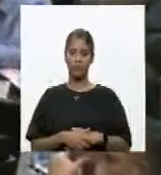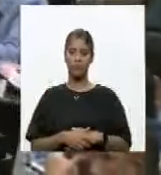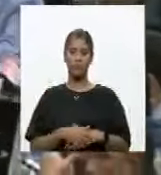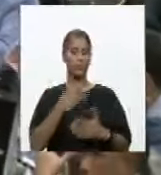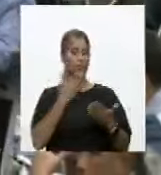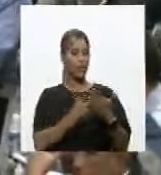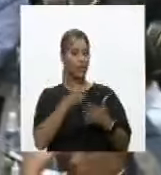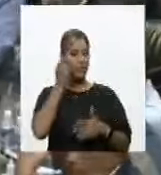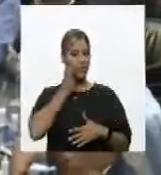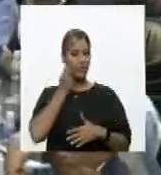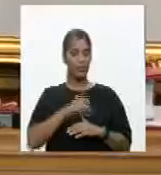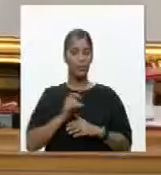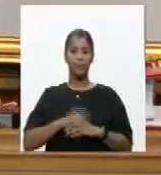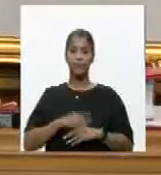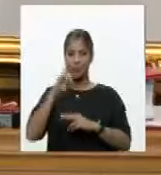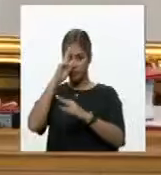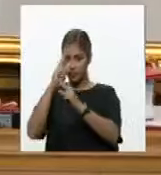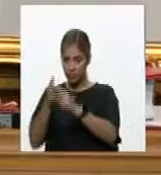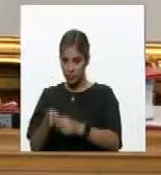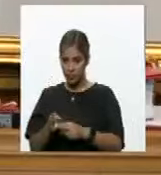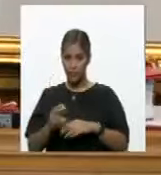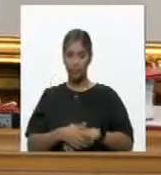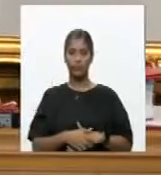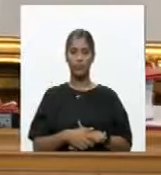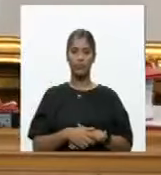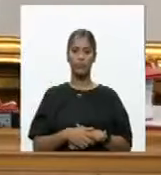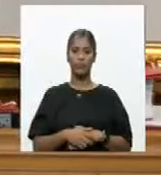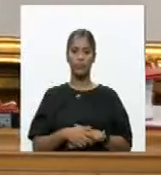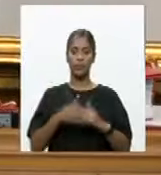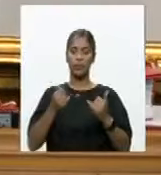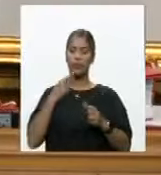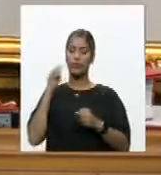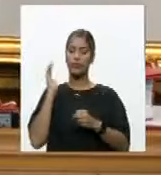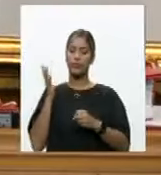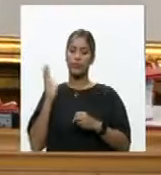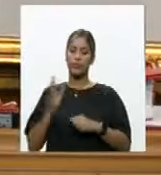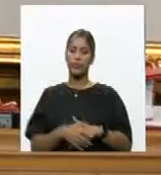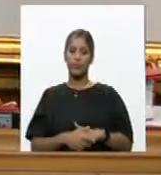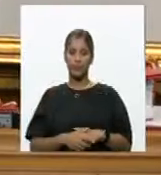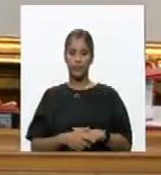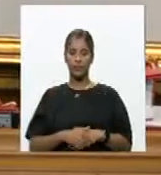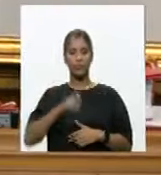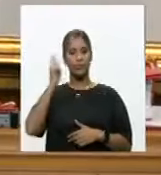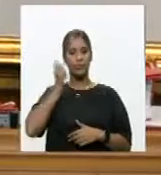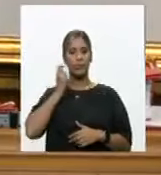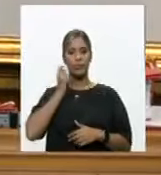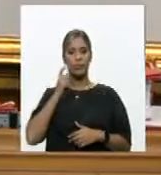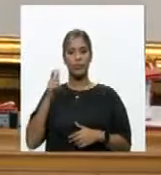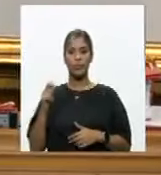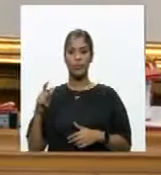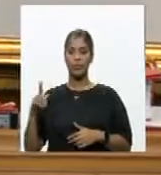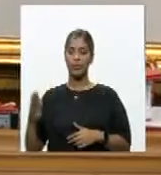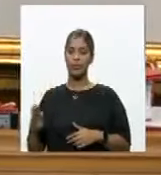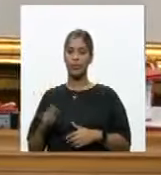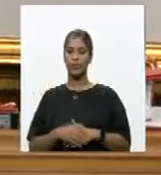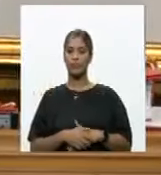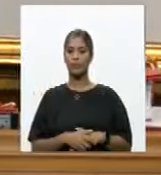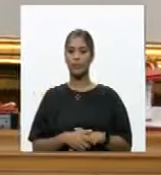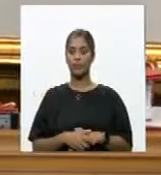Gracias, diputado. Honrar, honra. Voy a dejar en el derecho de palabra al diputado Alberto Alvarado.